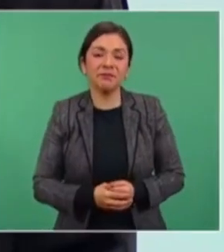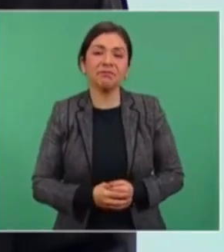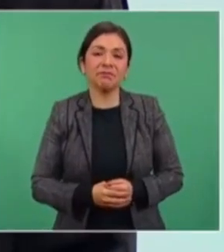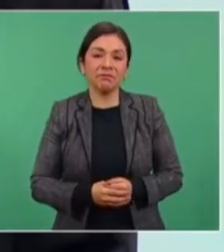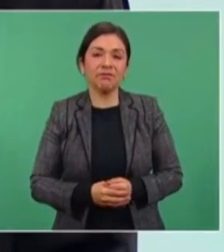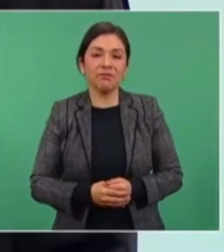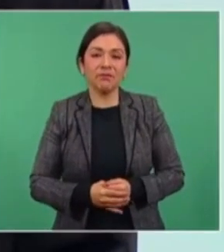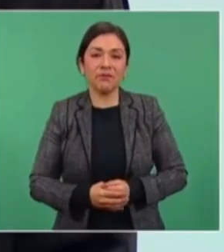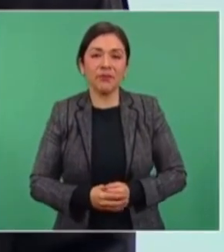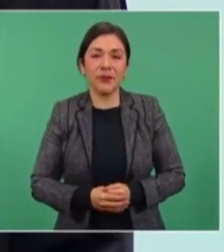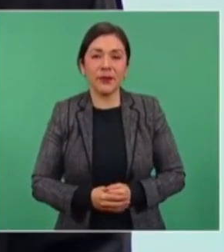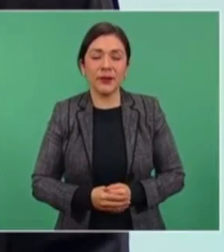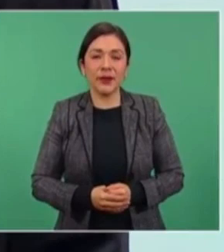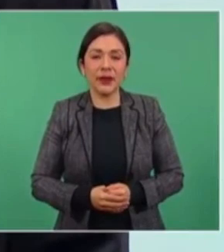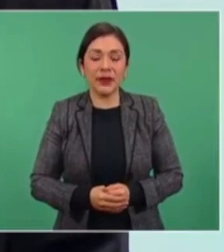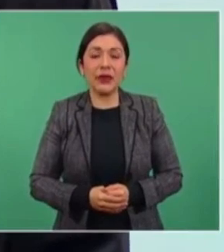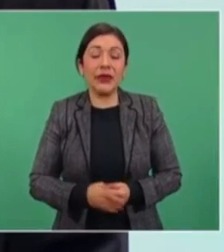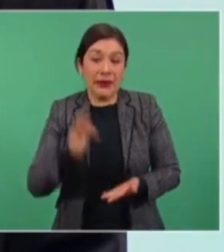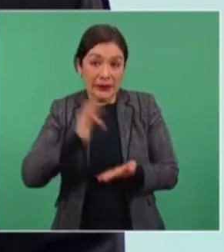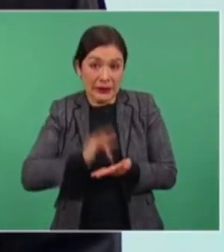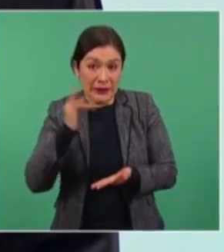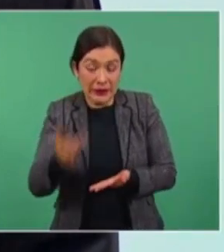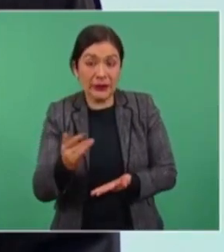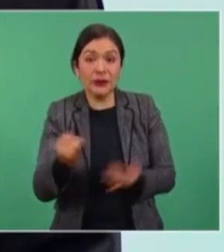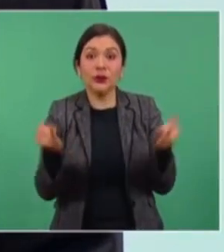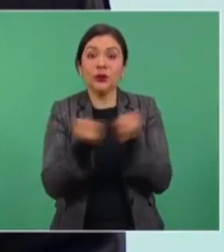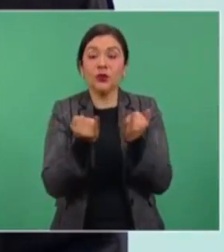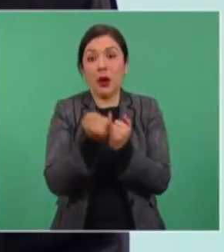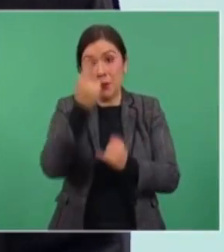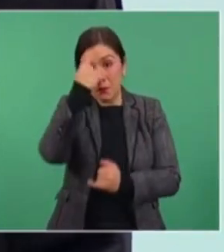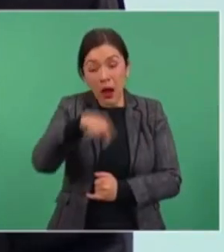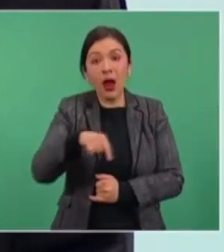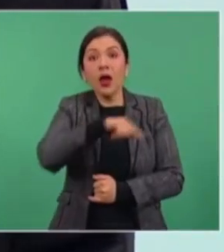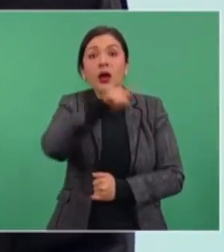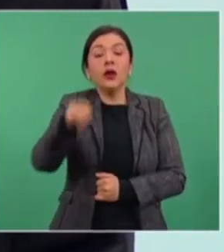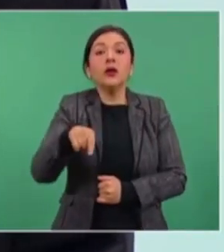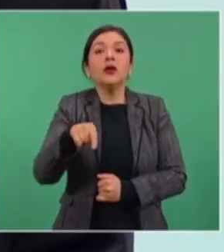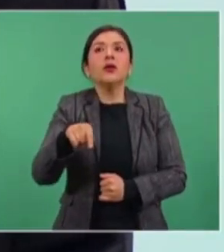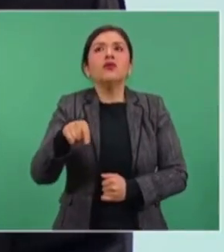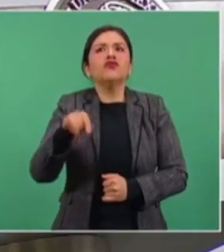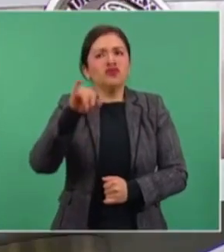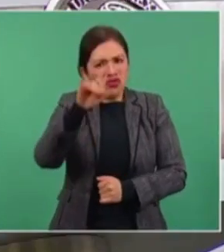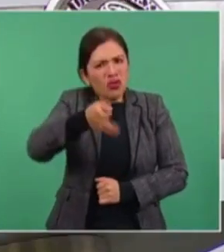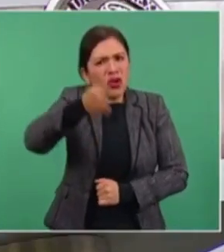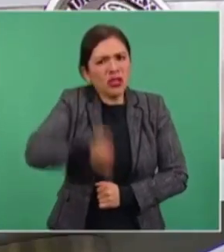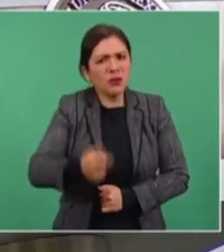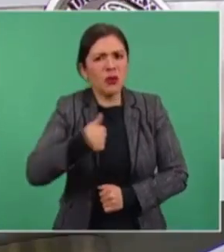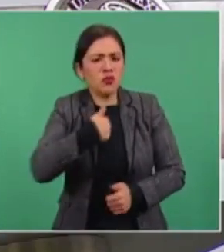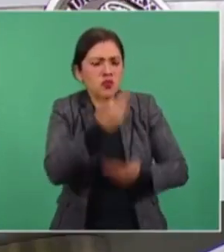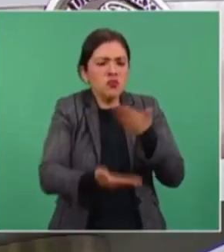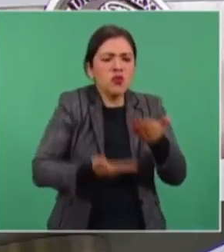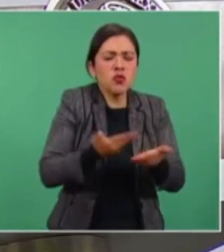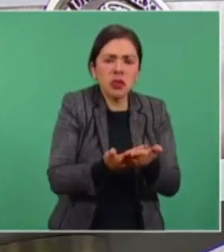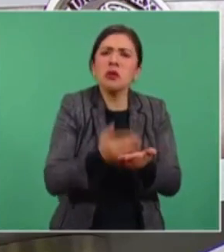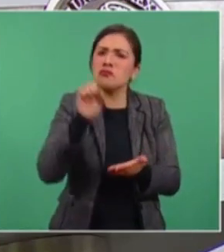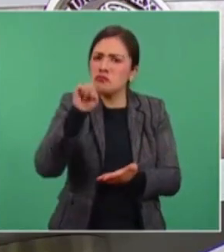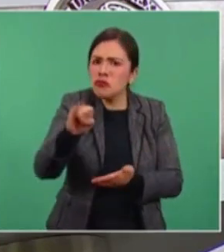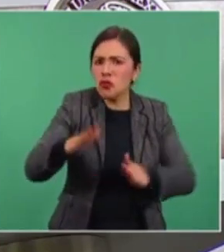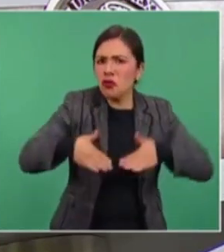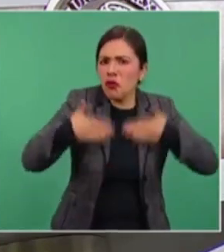Agradezco a quienes, confiando en mis propuestas, me han encomendado